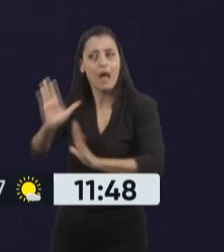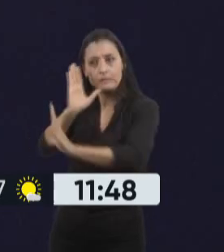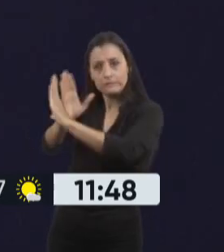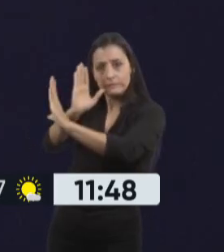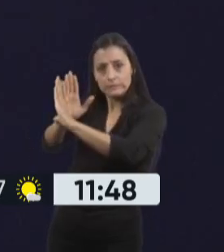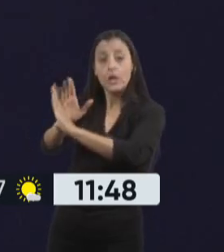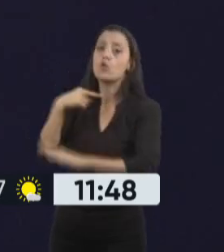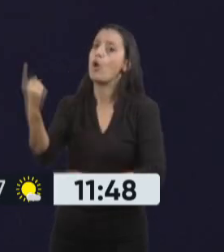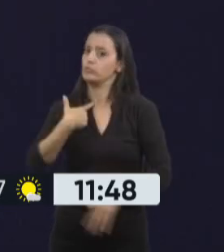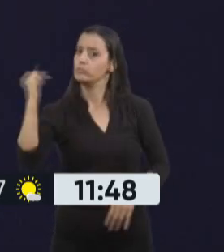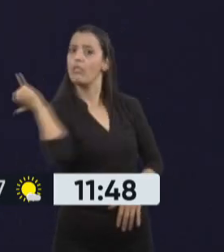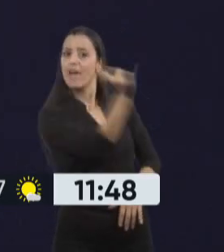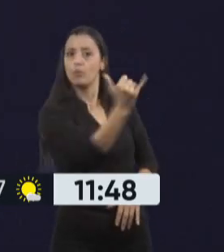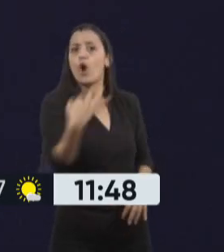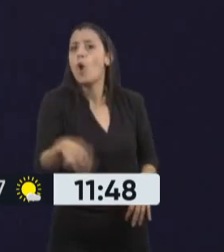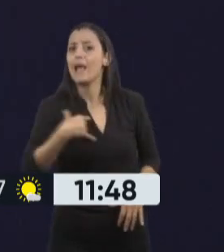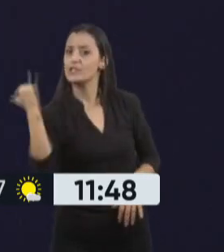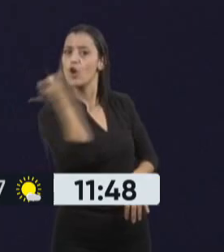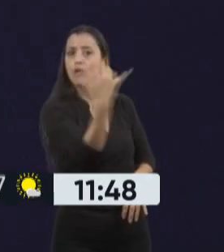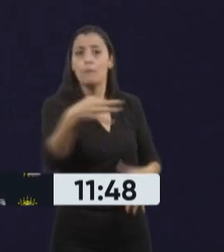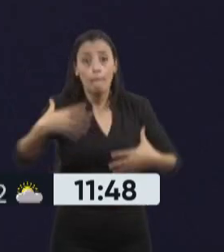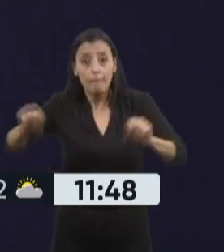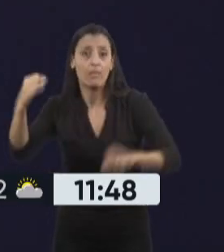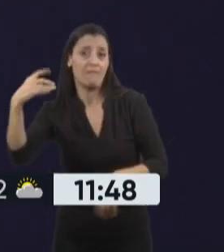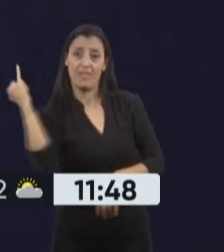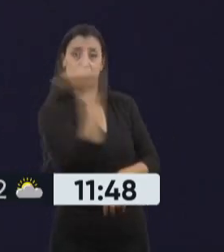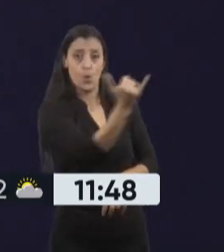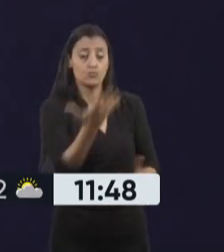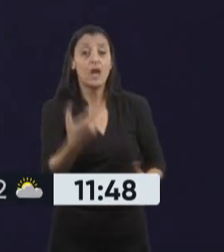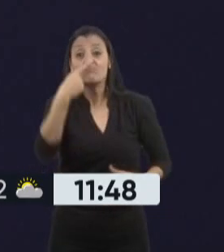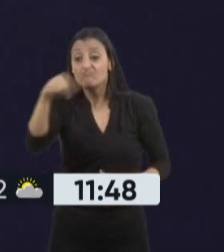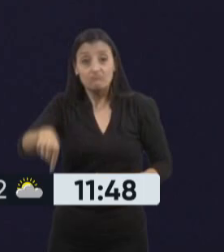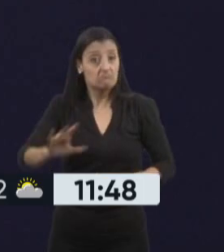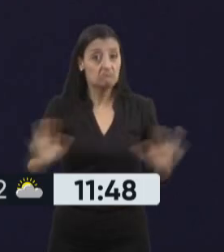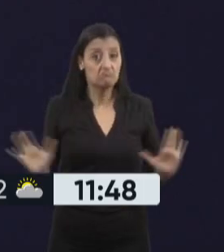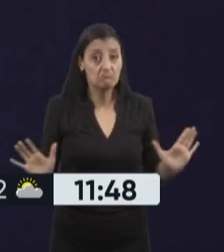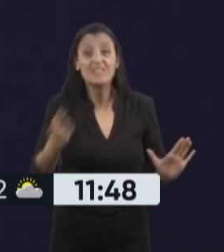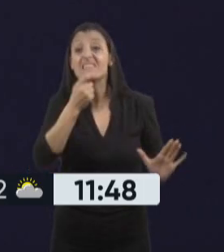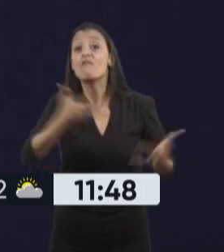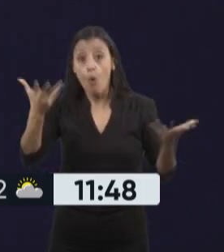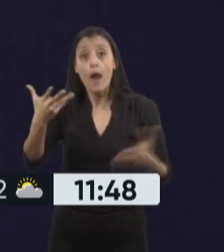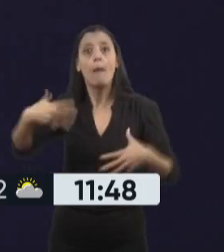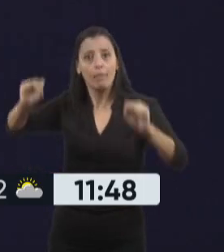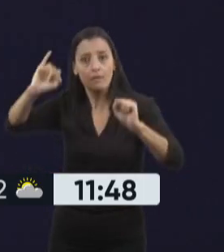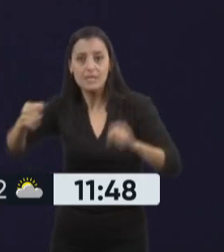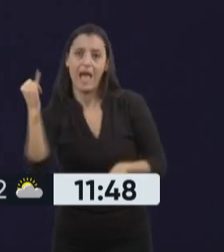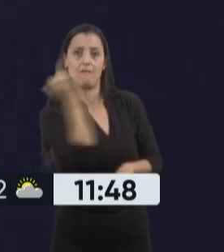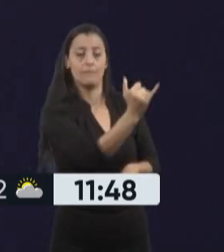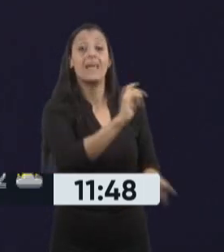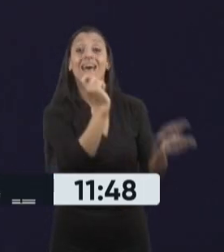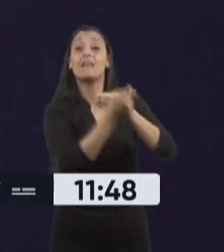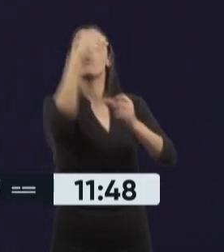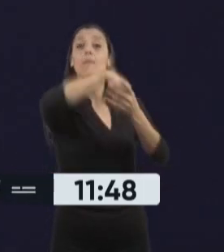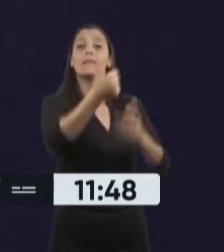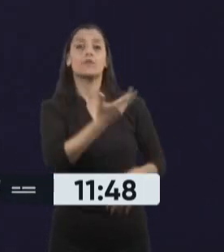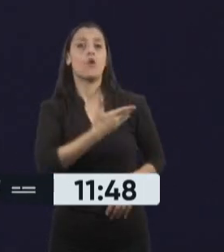denunciar, sino que teníamos la obligación de denunciarlo. Episodio que no ha ocurrido si no lo hubiésemos hecho. La reforma en la AFI o